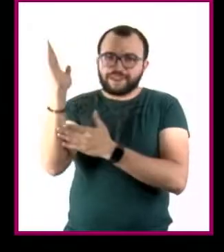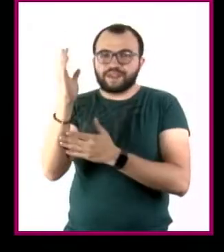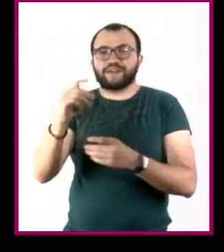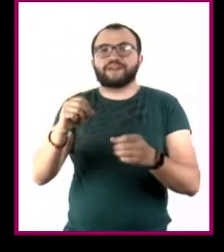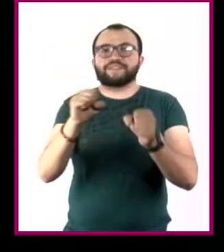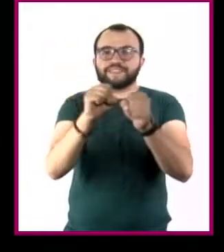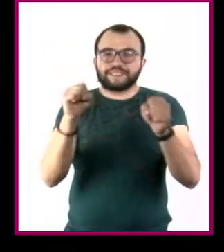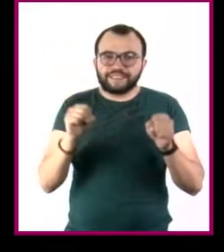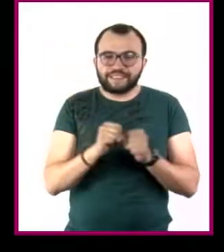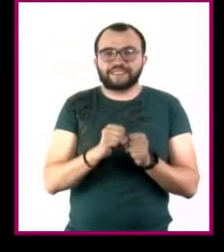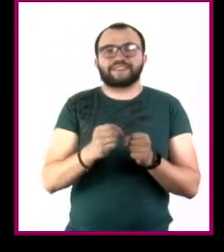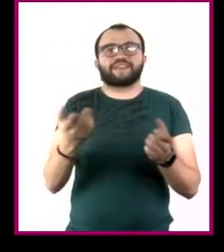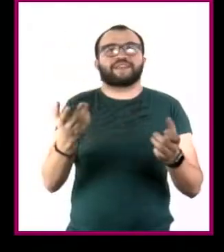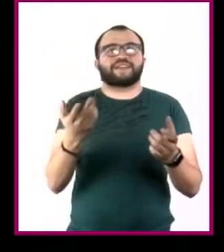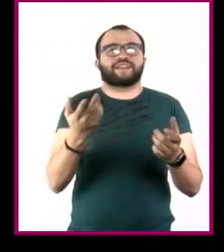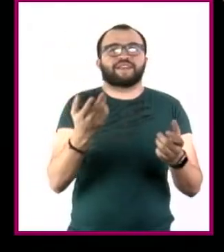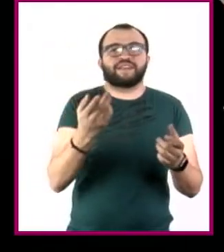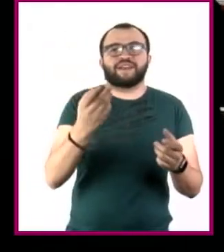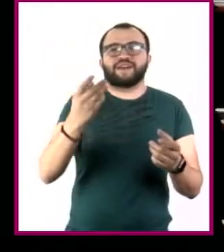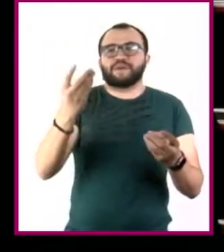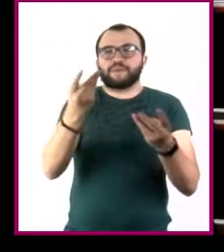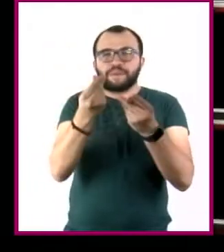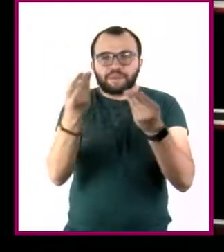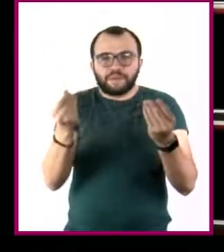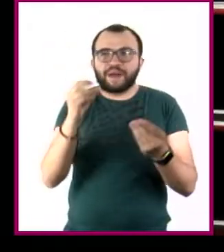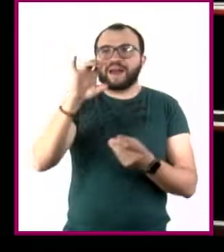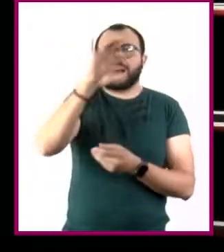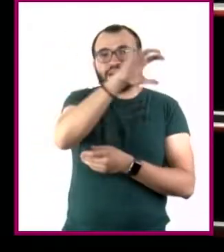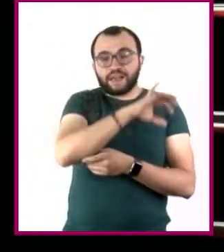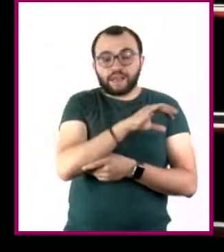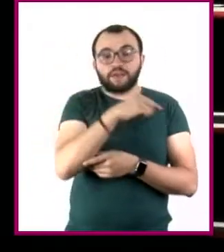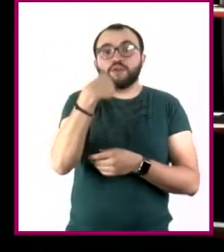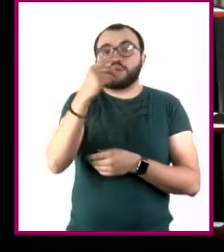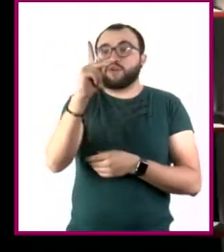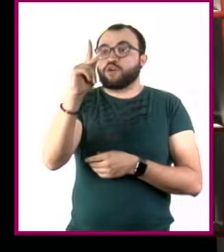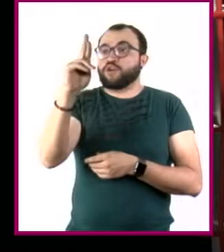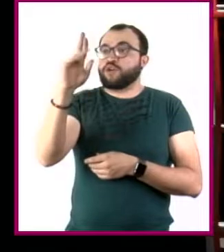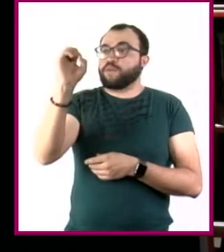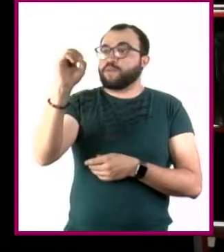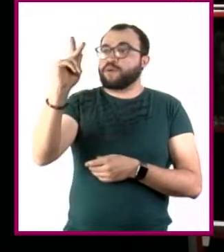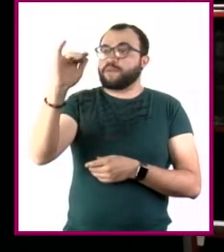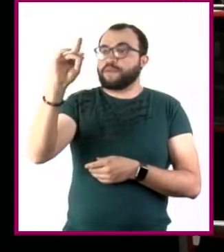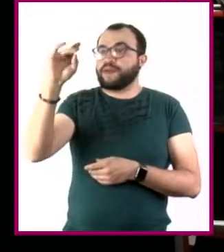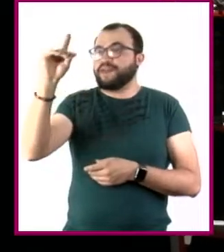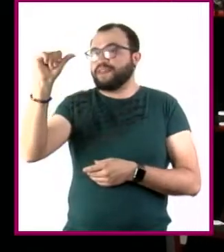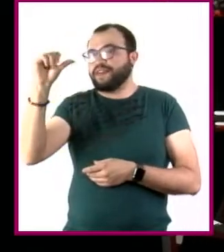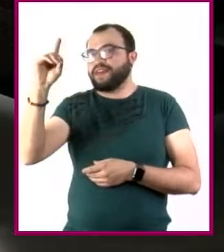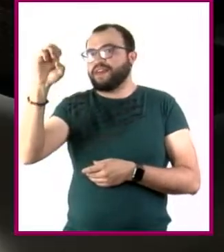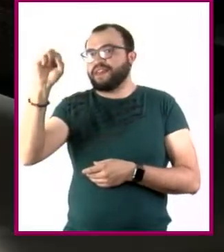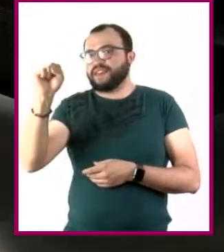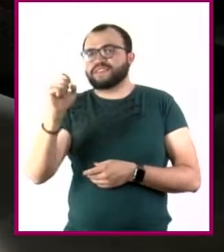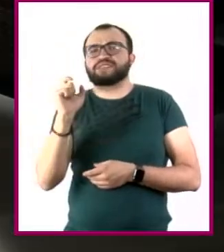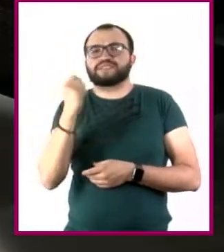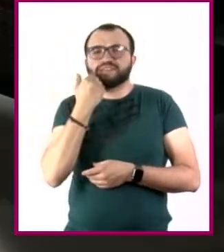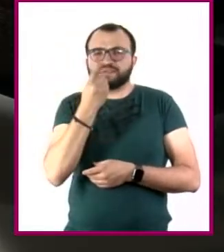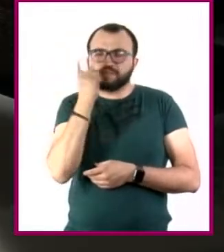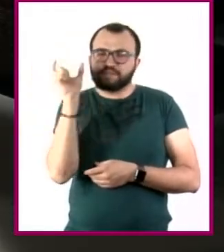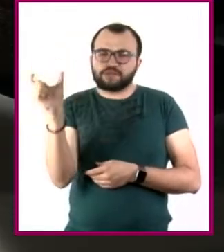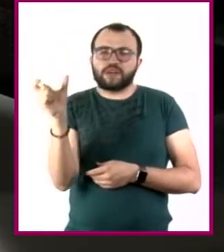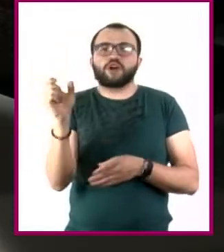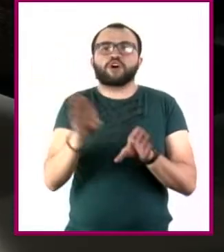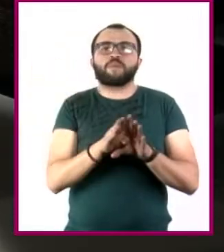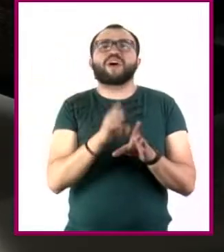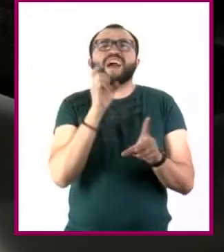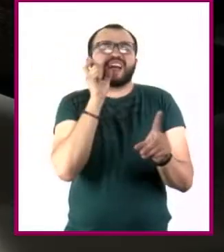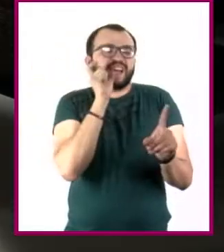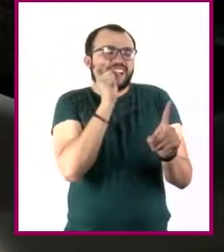el polvo y las arañas. Y las propiedades son las características de estos objetos. Por ejemplo,